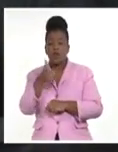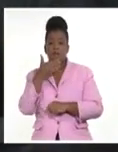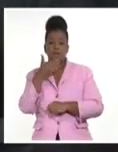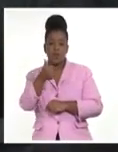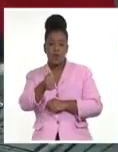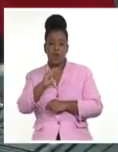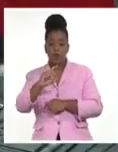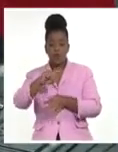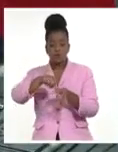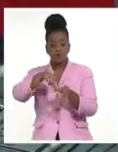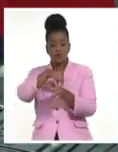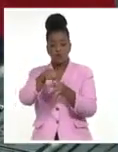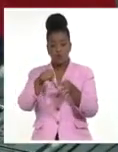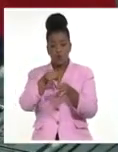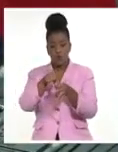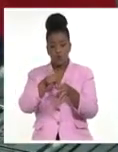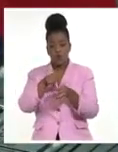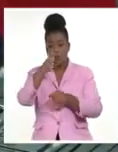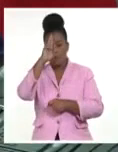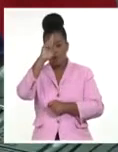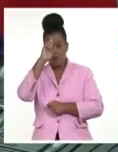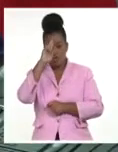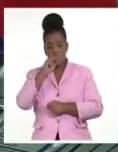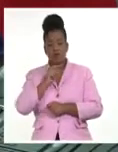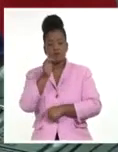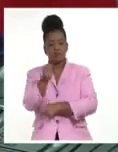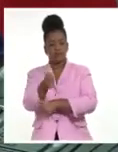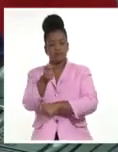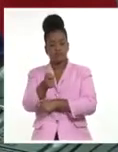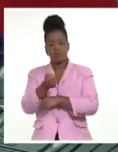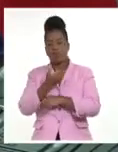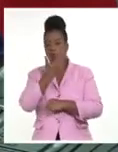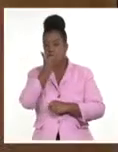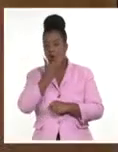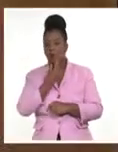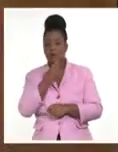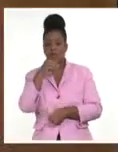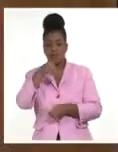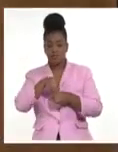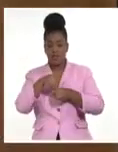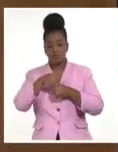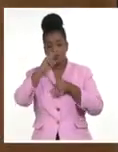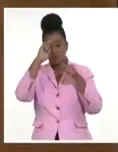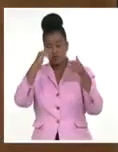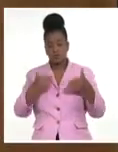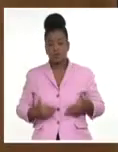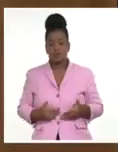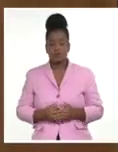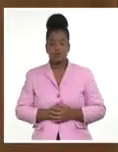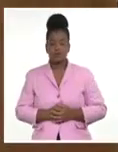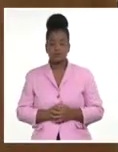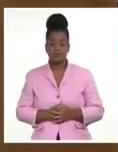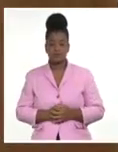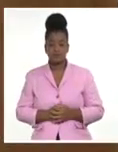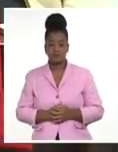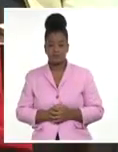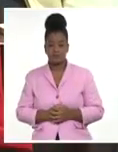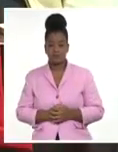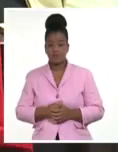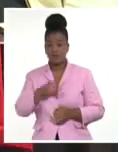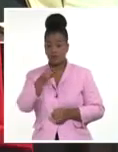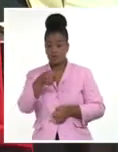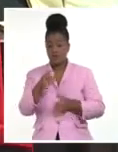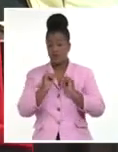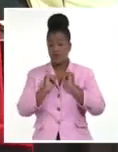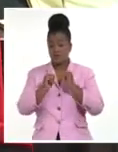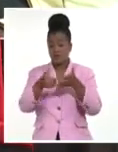policlínicos y a seleccionar, capacitar y motivar a los más jóvenes dentro del Sistema Nacional de Salud. Al presentar el informe sobre